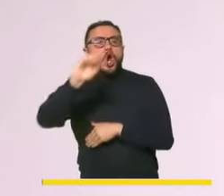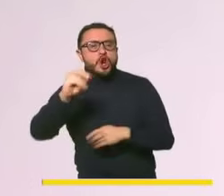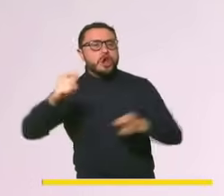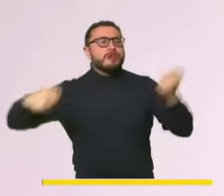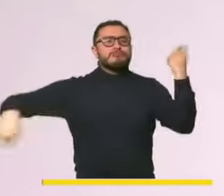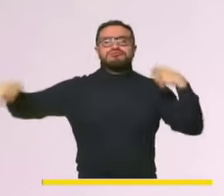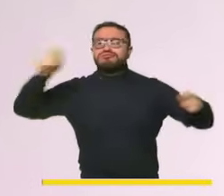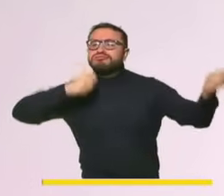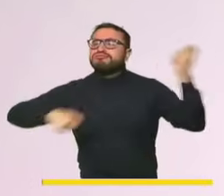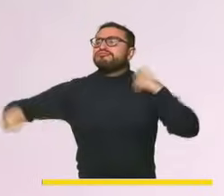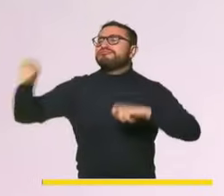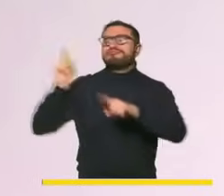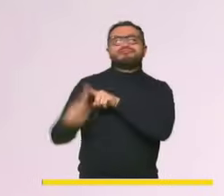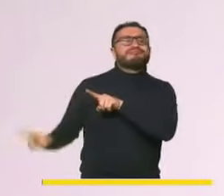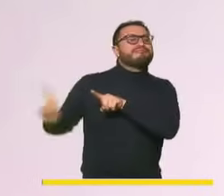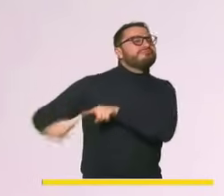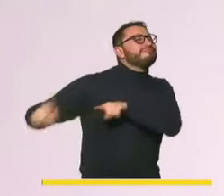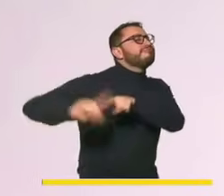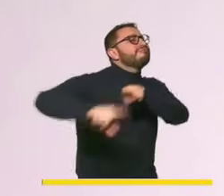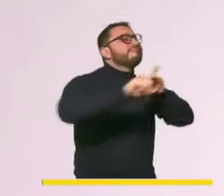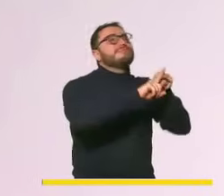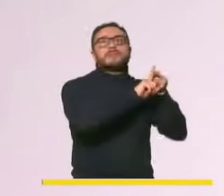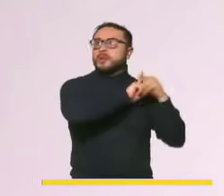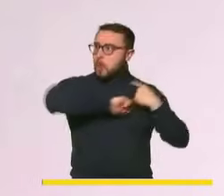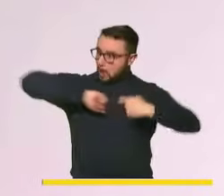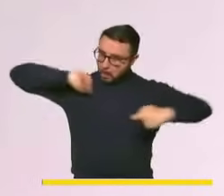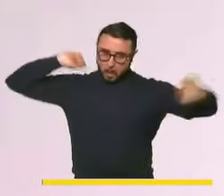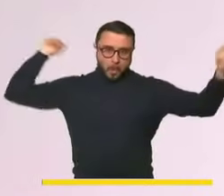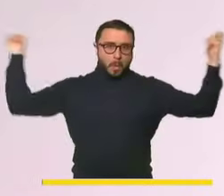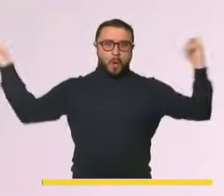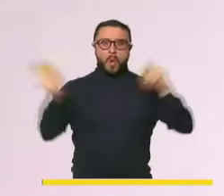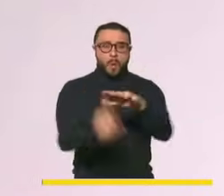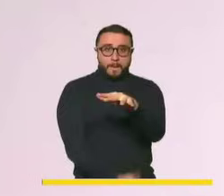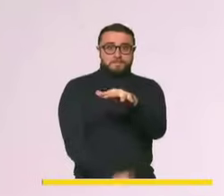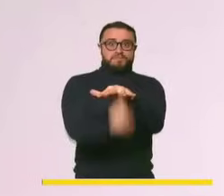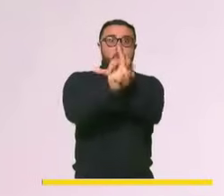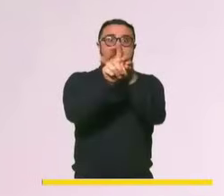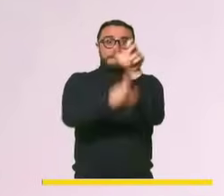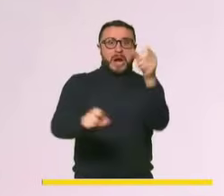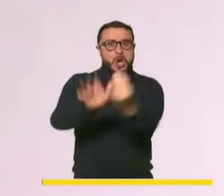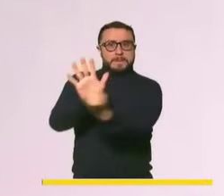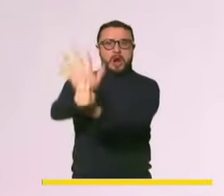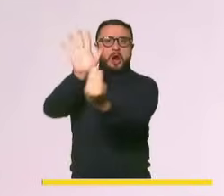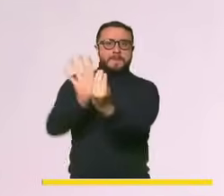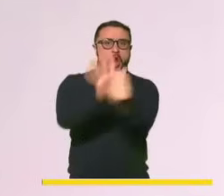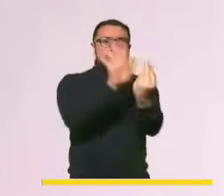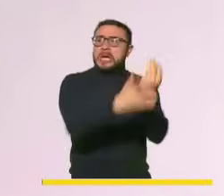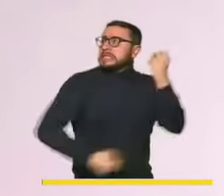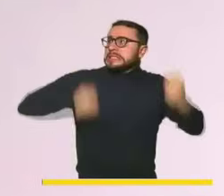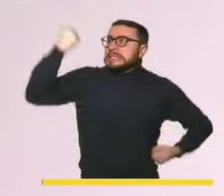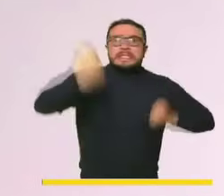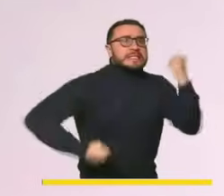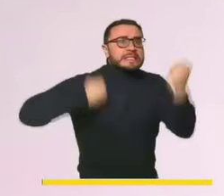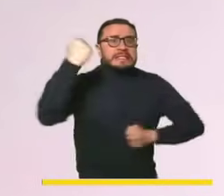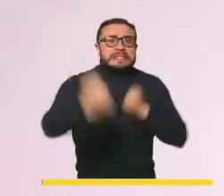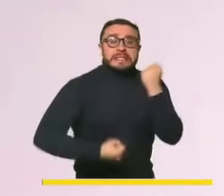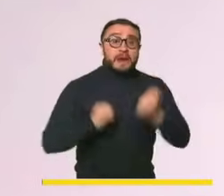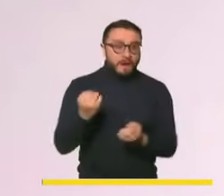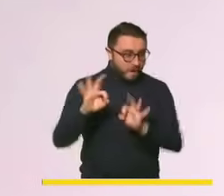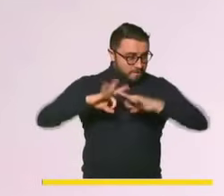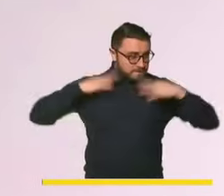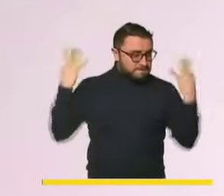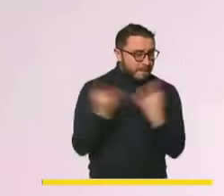bailes y fandangos, sino que empezó a llenarse de gente desplazada que tenía que huir, de